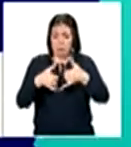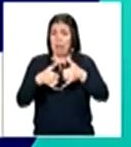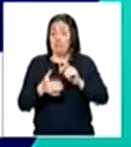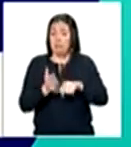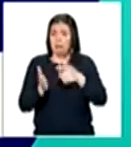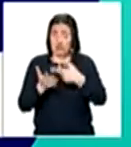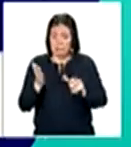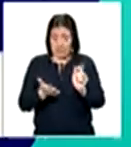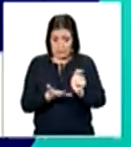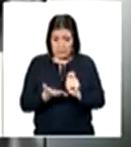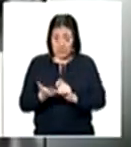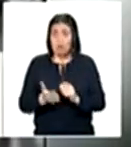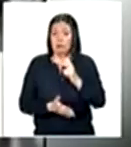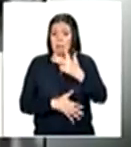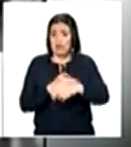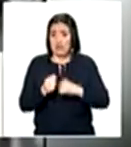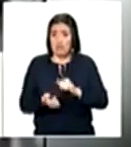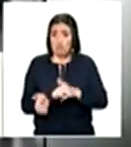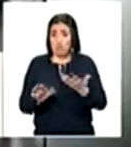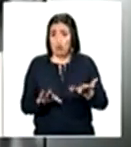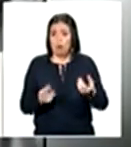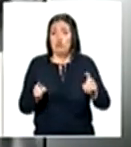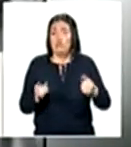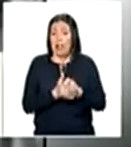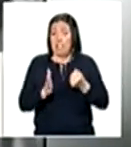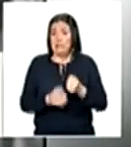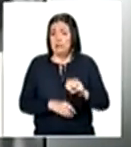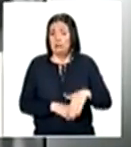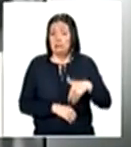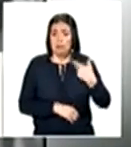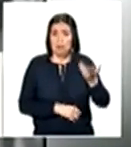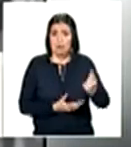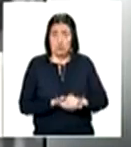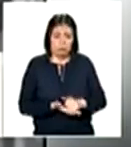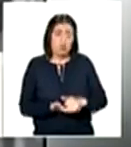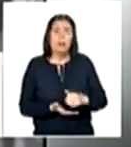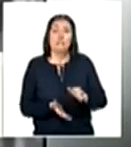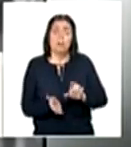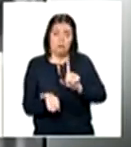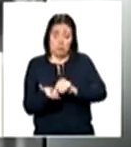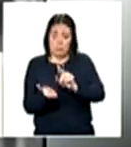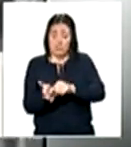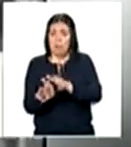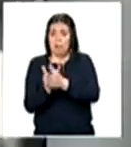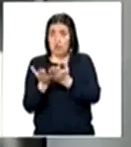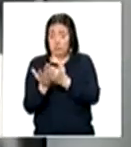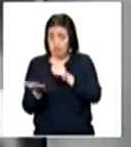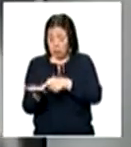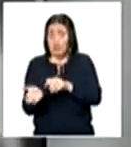Literatura. Tres años después murió en un accidente. Póstumamente fue publicada su novela Una muerte feliz.